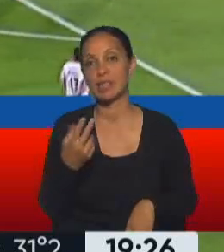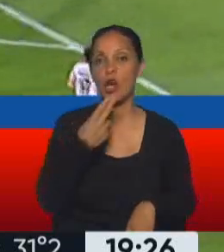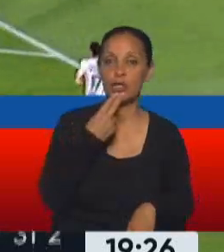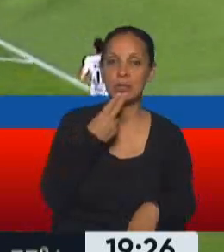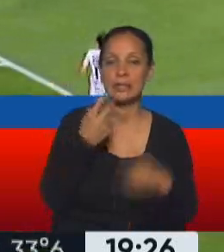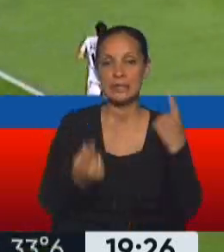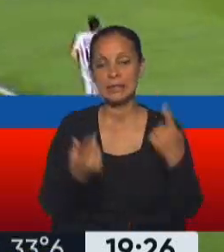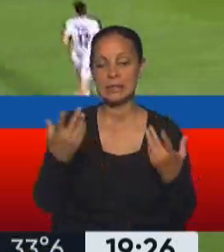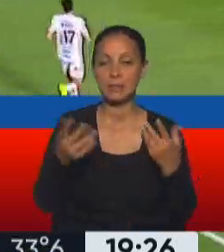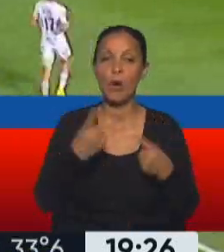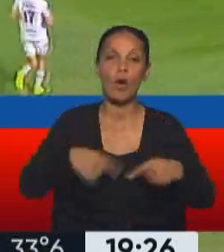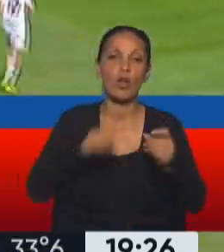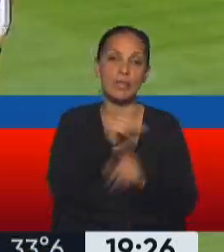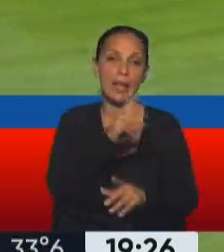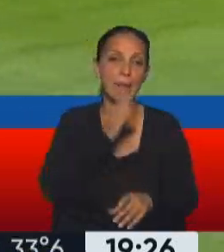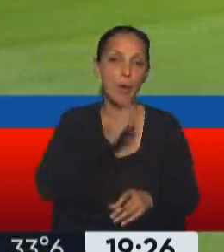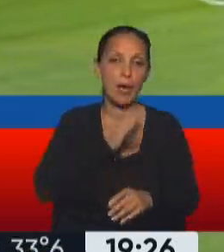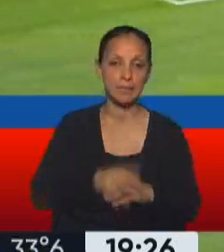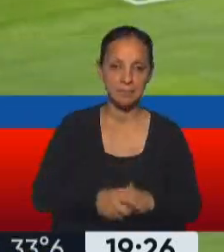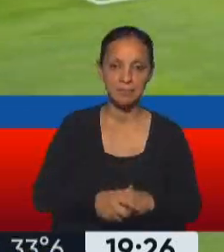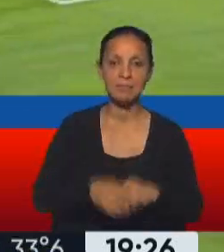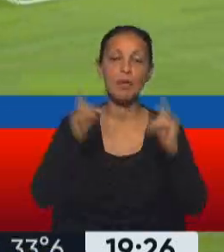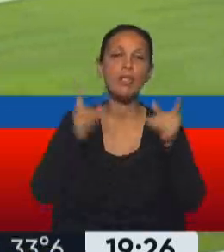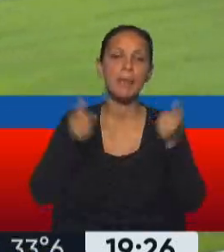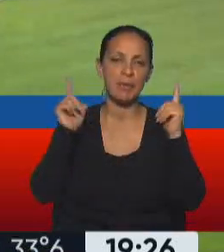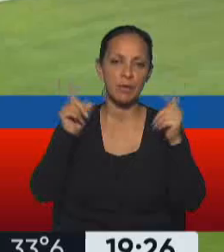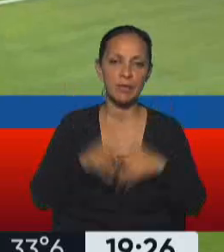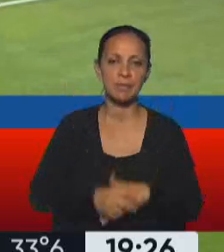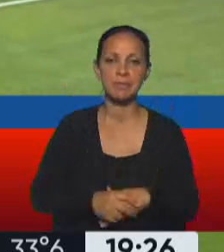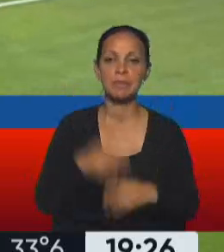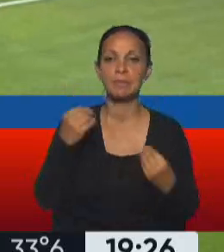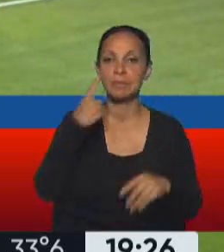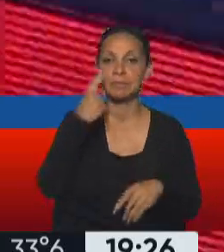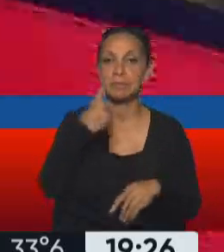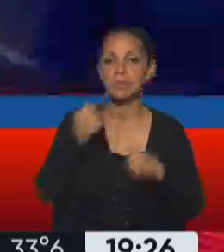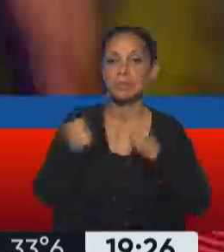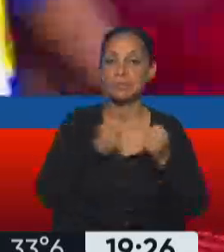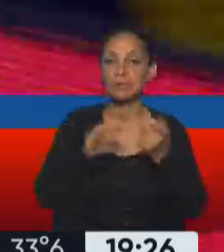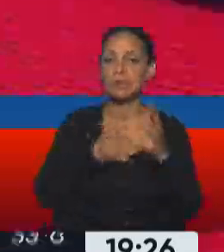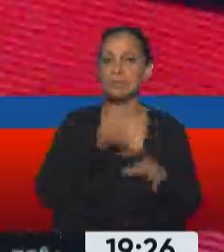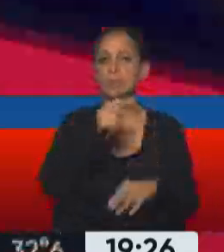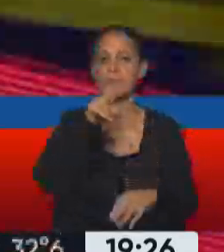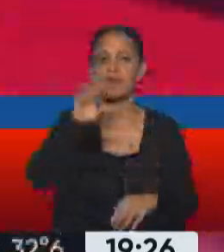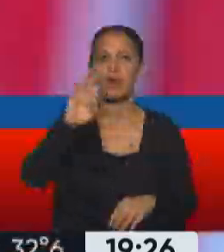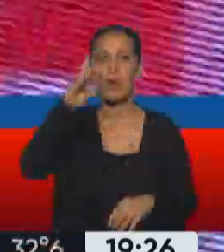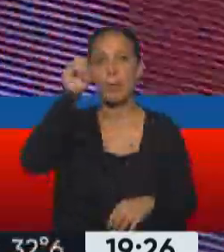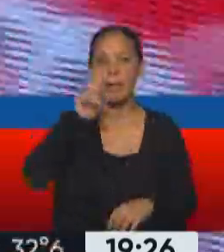las cosas con las que Boca tiene que lidiar y también disfrutar. Porque una corrida a los Roberto Carlos antes del